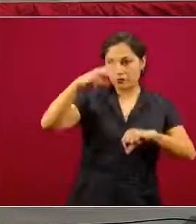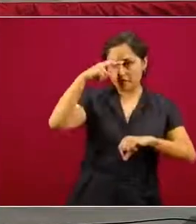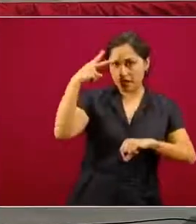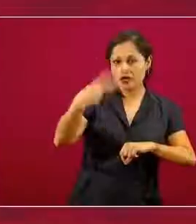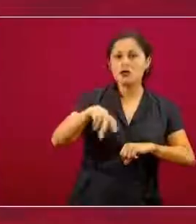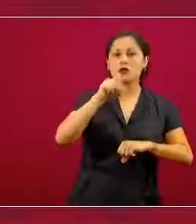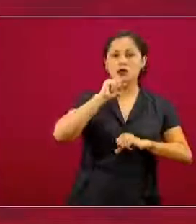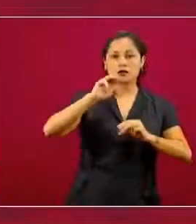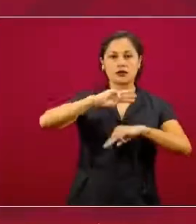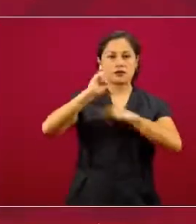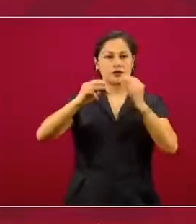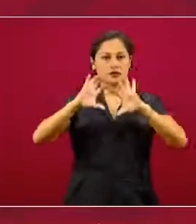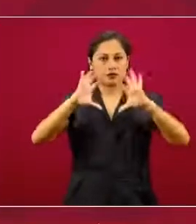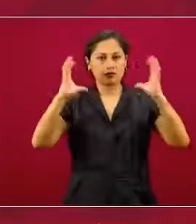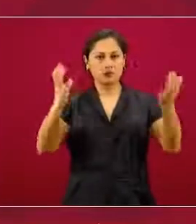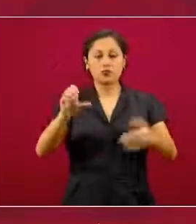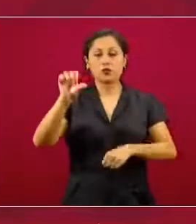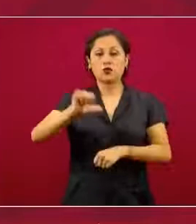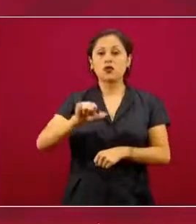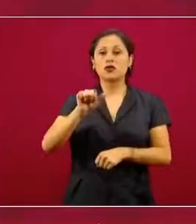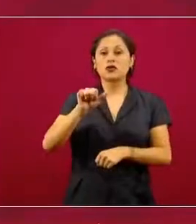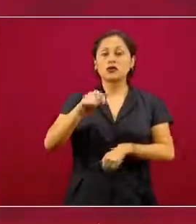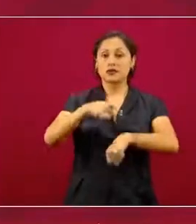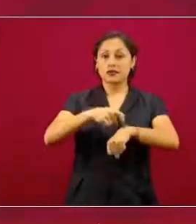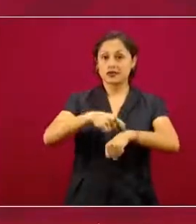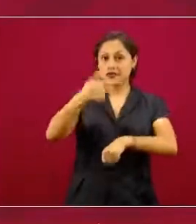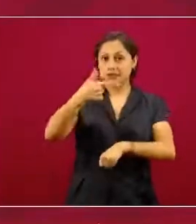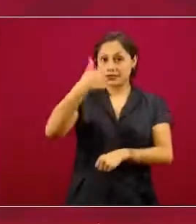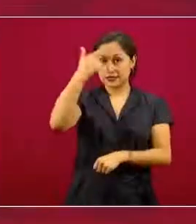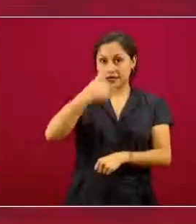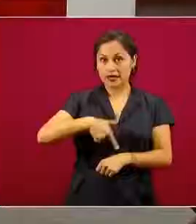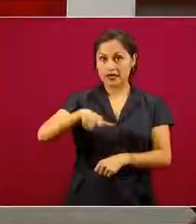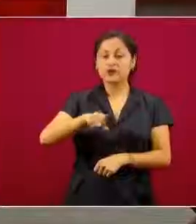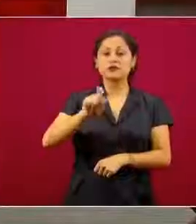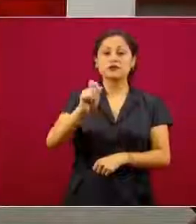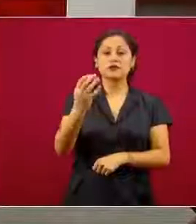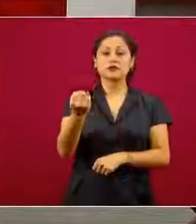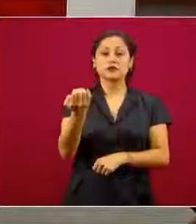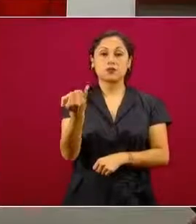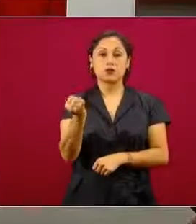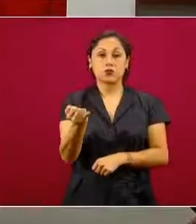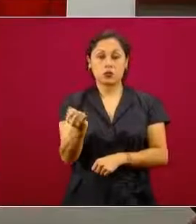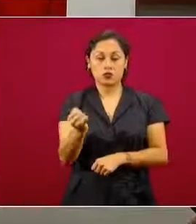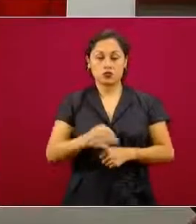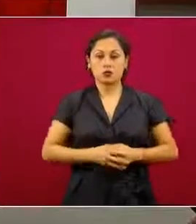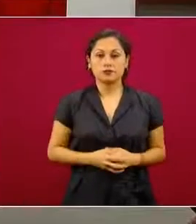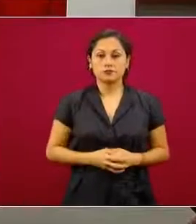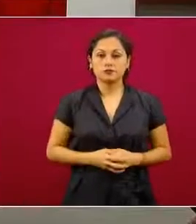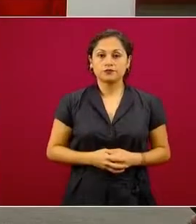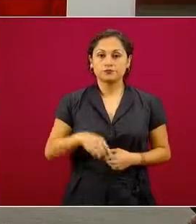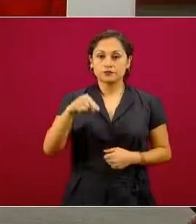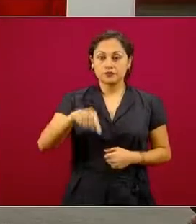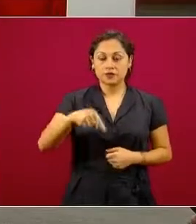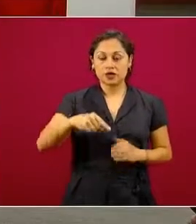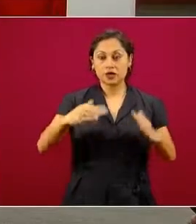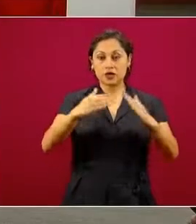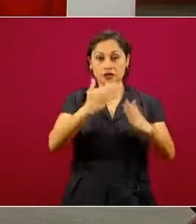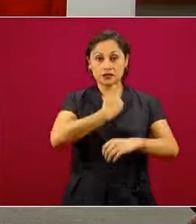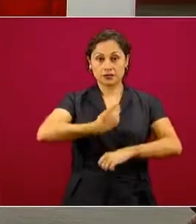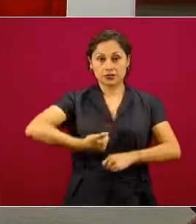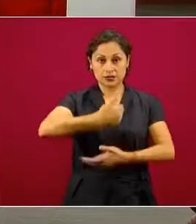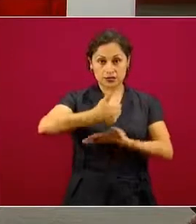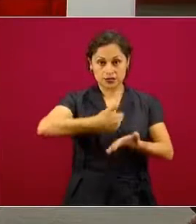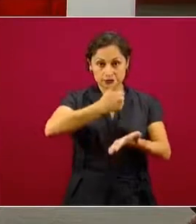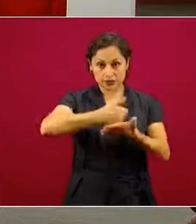19 horas del lunes 29 de junio 2020. Estamos en el Palacio Nacional de México, en la Ciudad de México, y vamos a iniciar